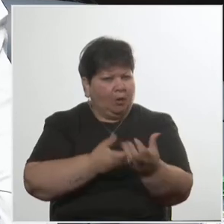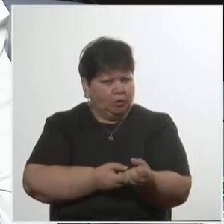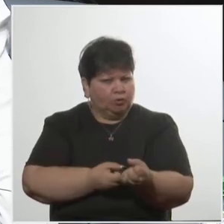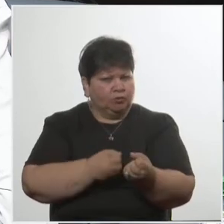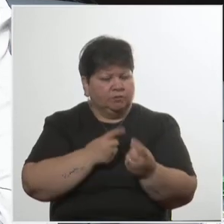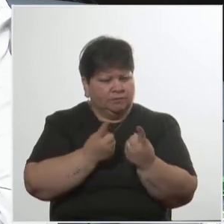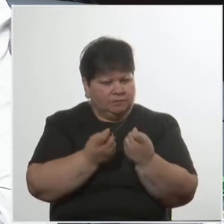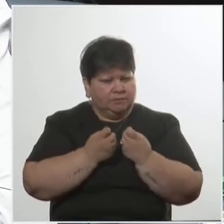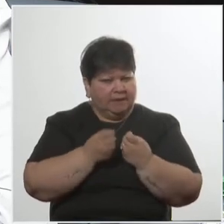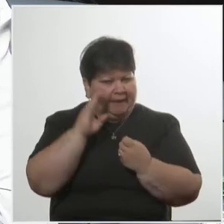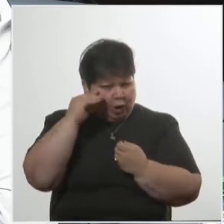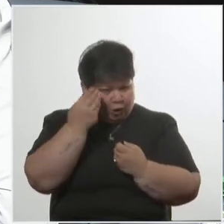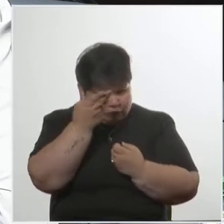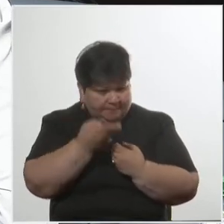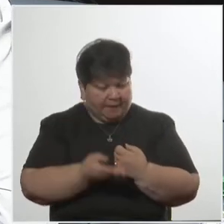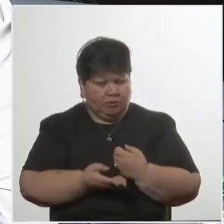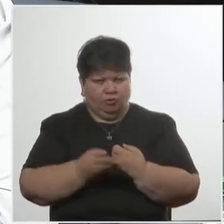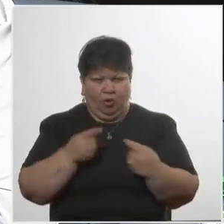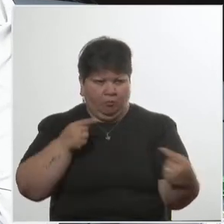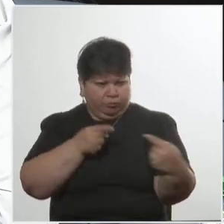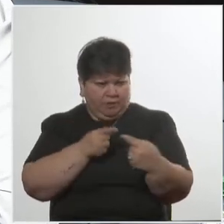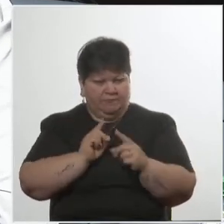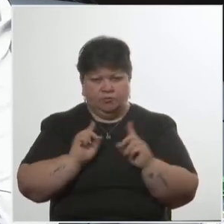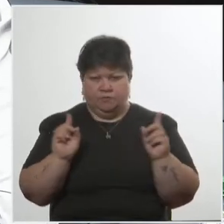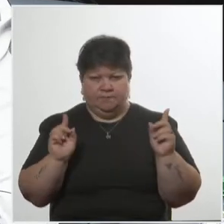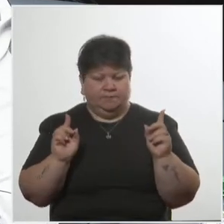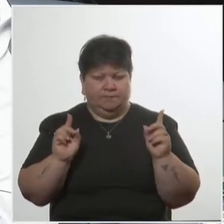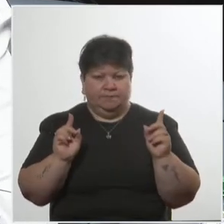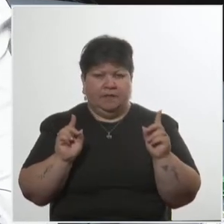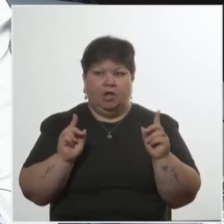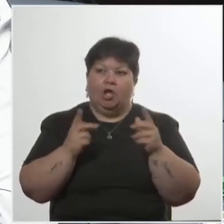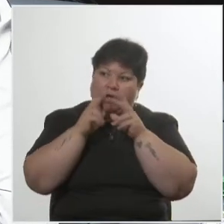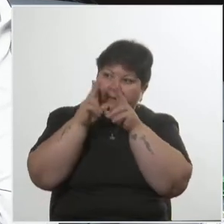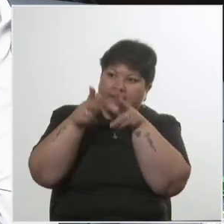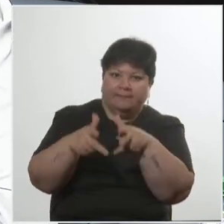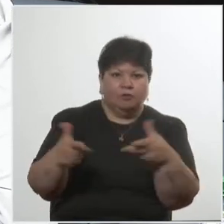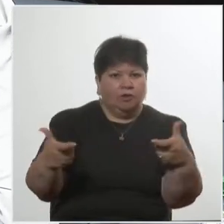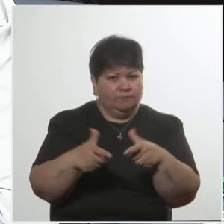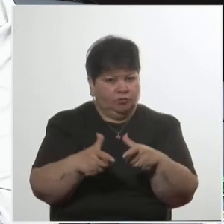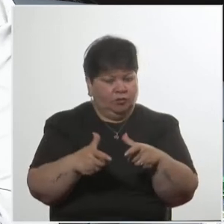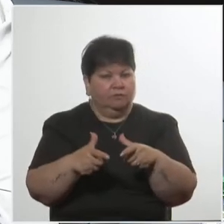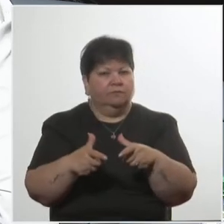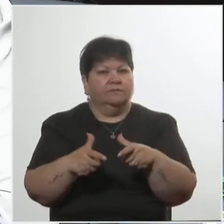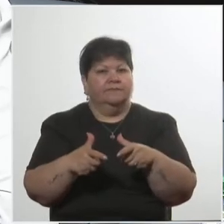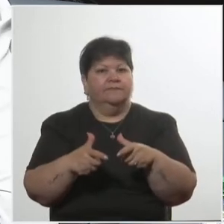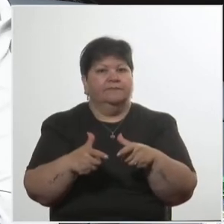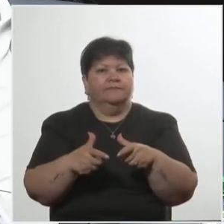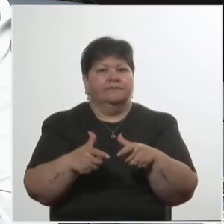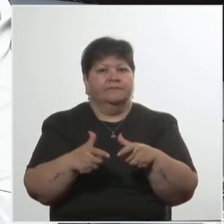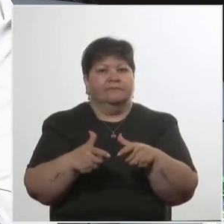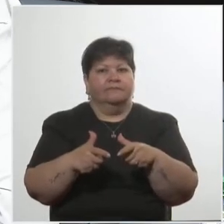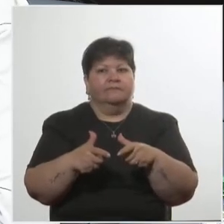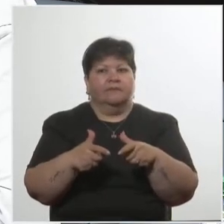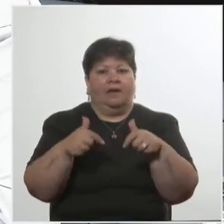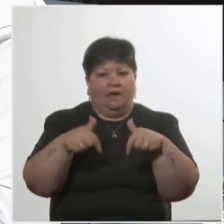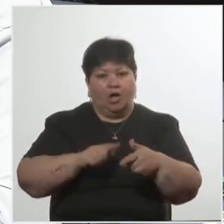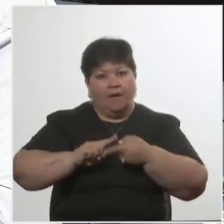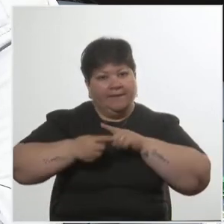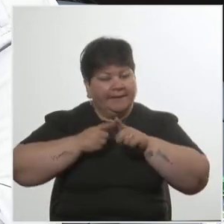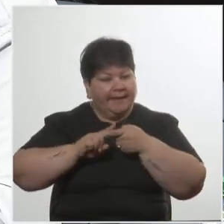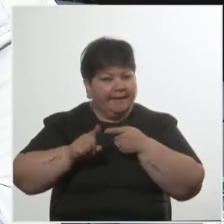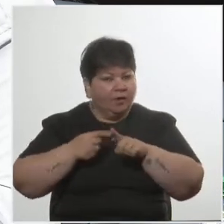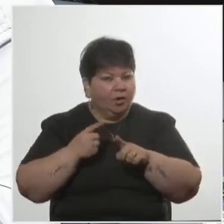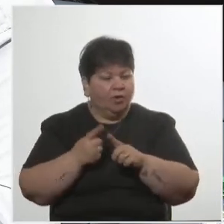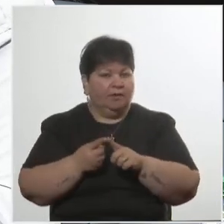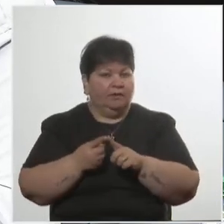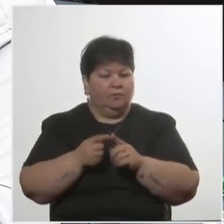oponemos es solo lo Tratamos de transmitir en la comisión se trató de transmitir aquí nuestra coordinadora cuando se